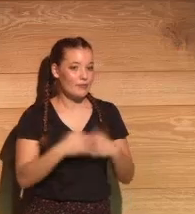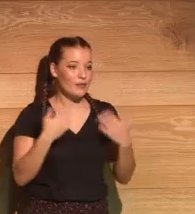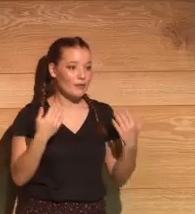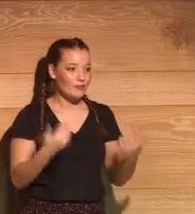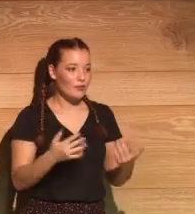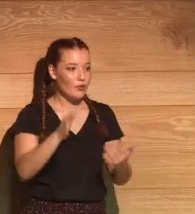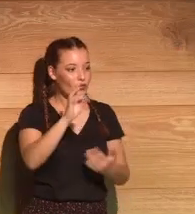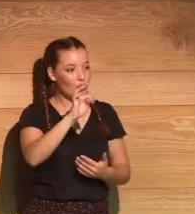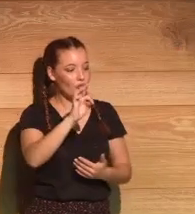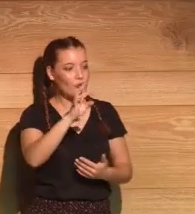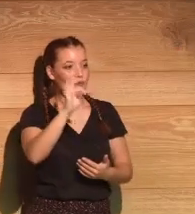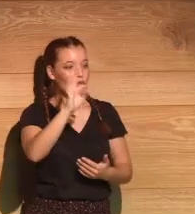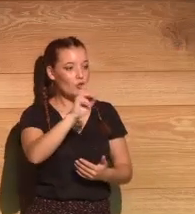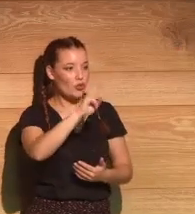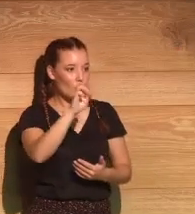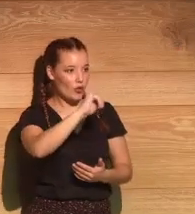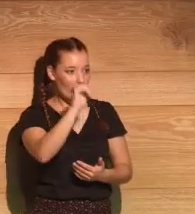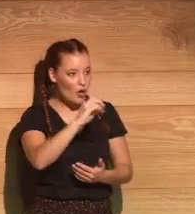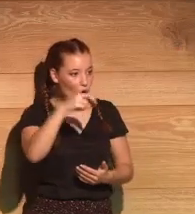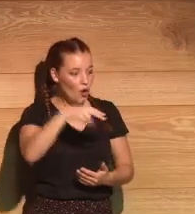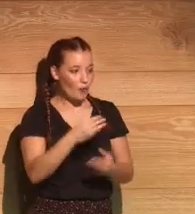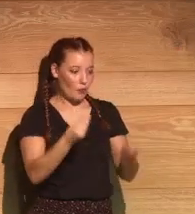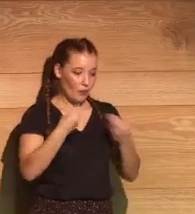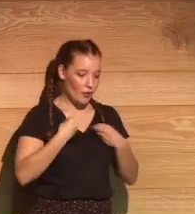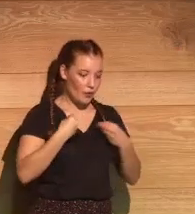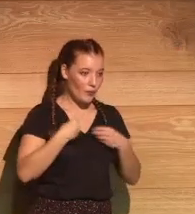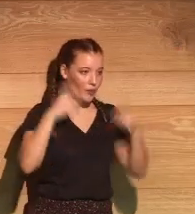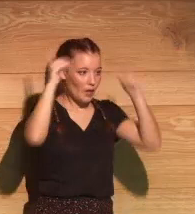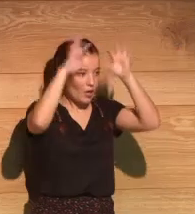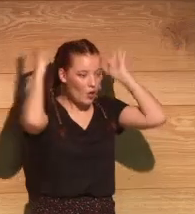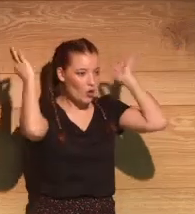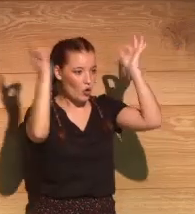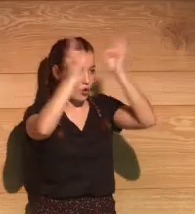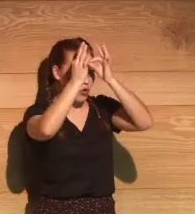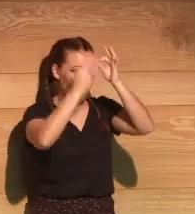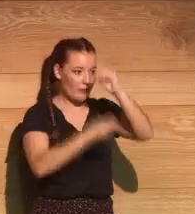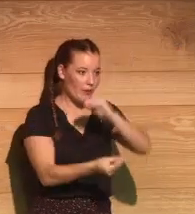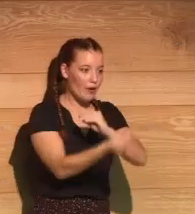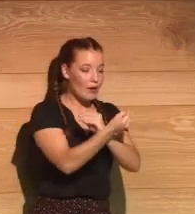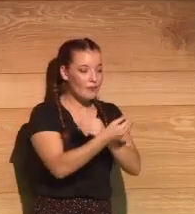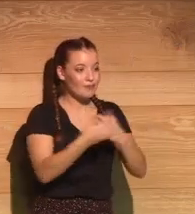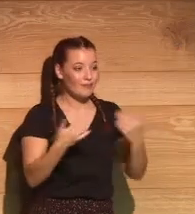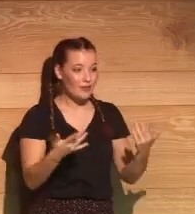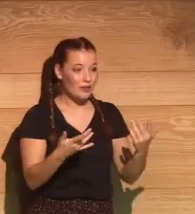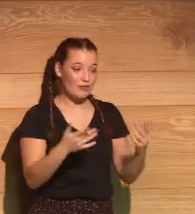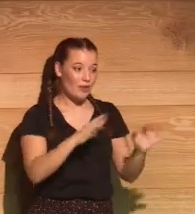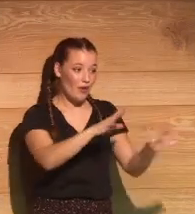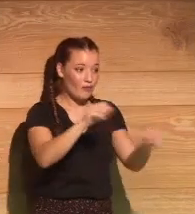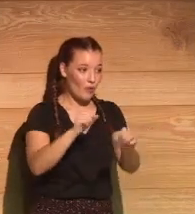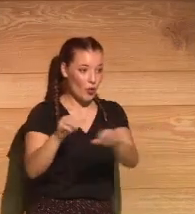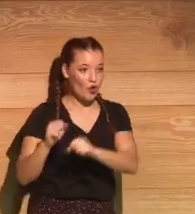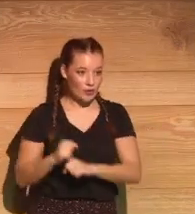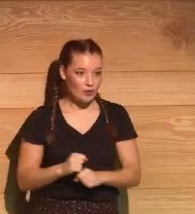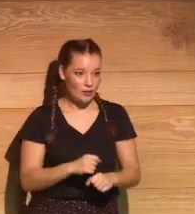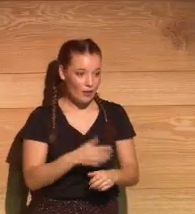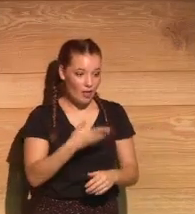habitante en Torrejón, de proveniencia cordobesa, pues claro, para él el filete, el coche, todo este tipo de cosas, pues eran conquistas. Para nosotros